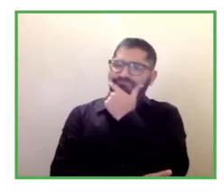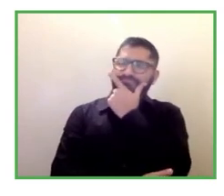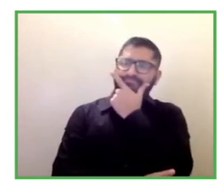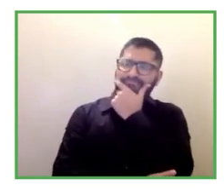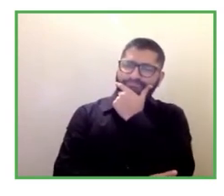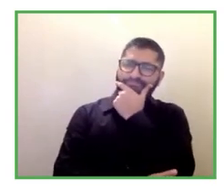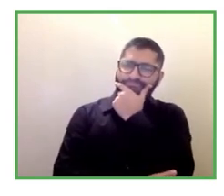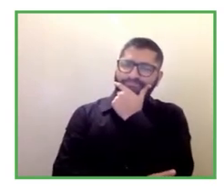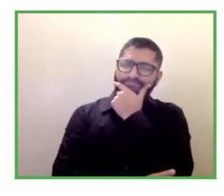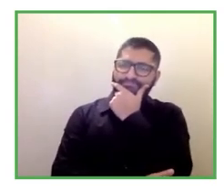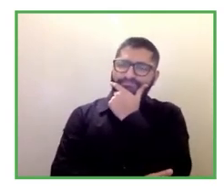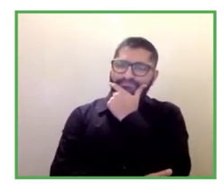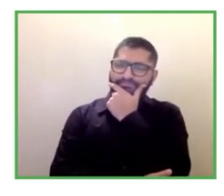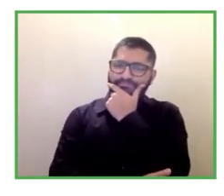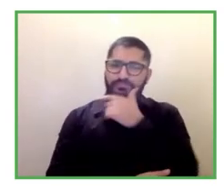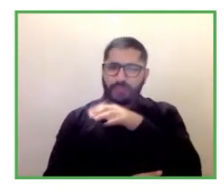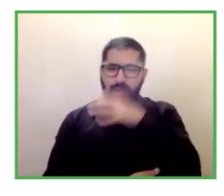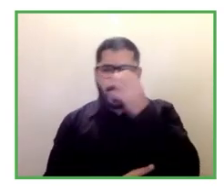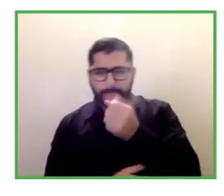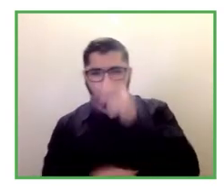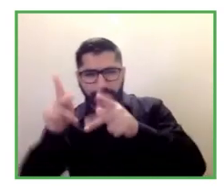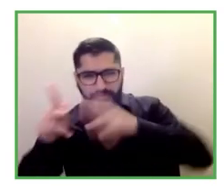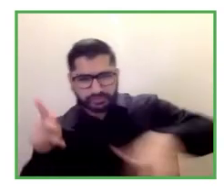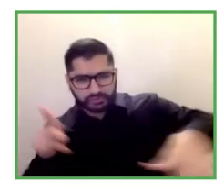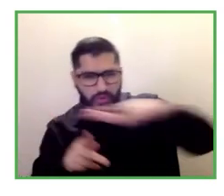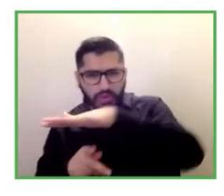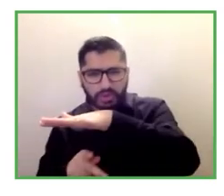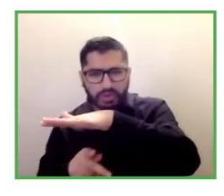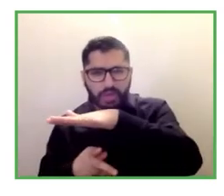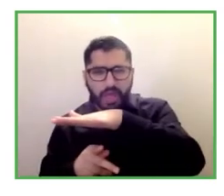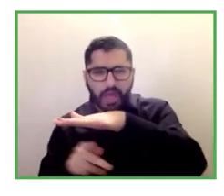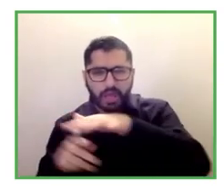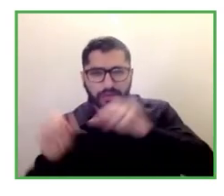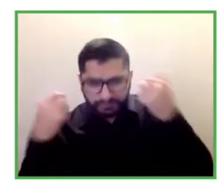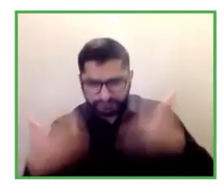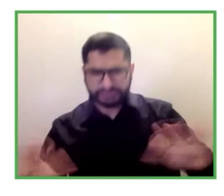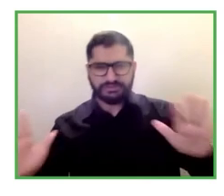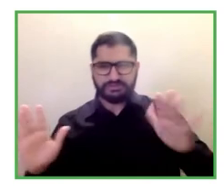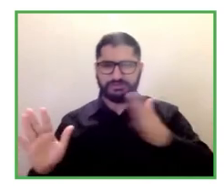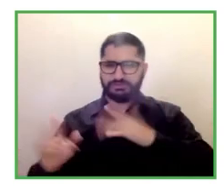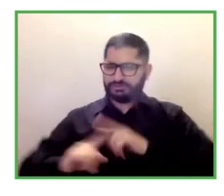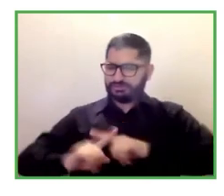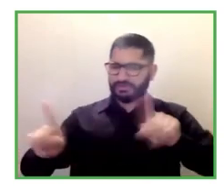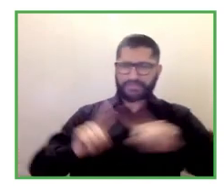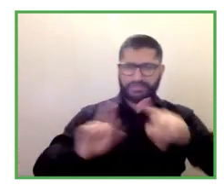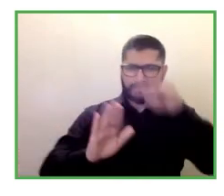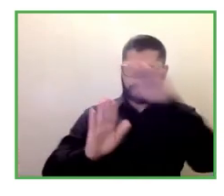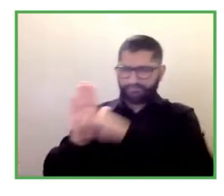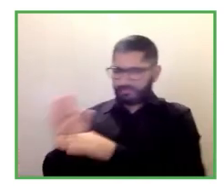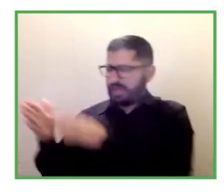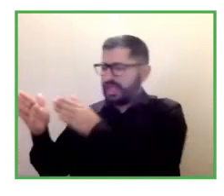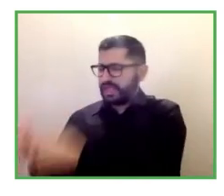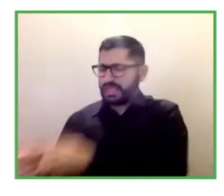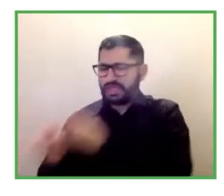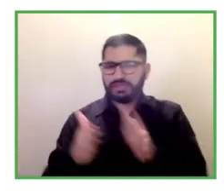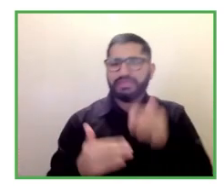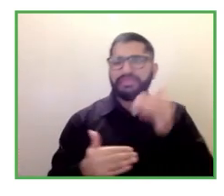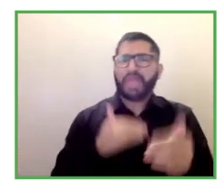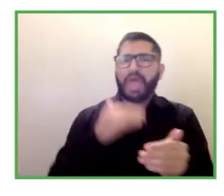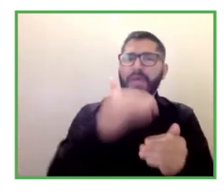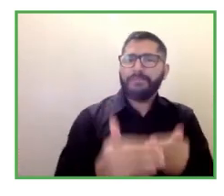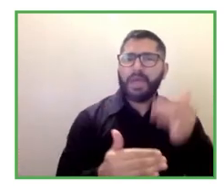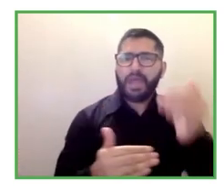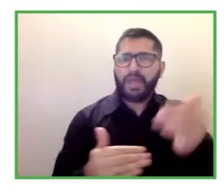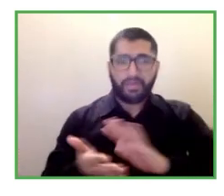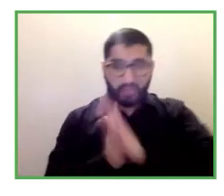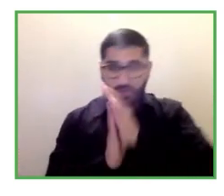quizás relacionarnos con eso, porque todos los proyectos tienen un inicio difícil que tenemos que superar. Así que